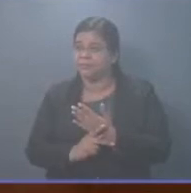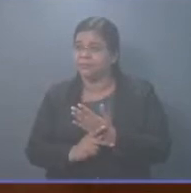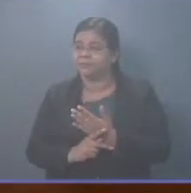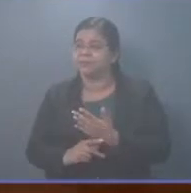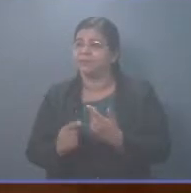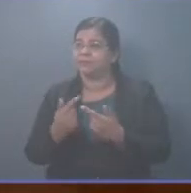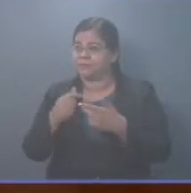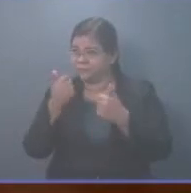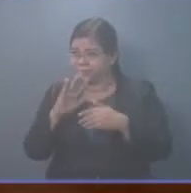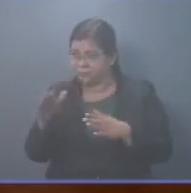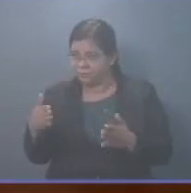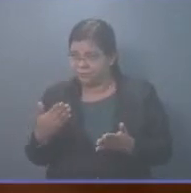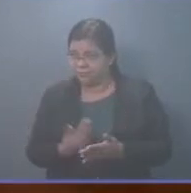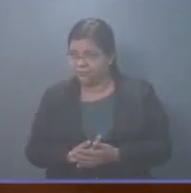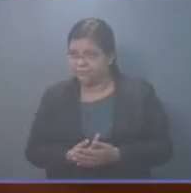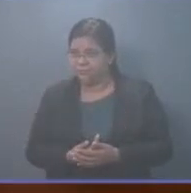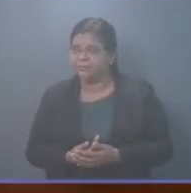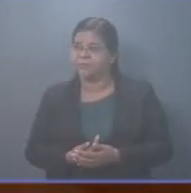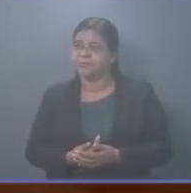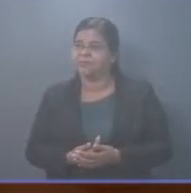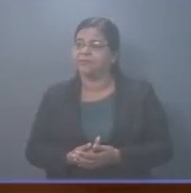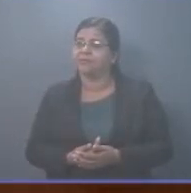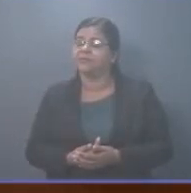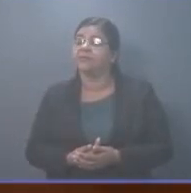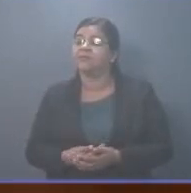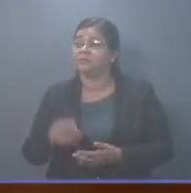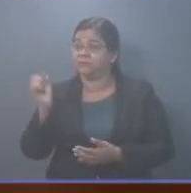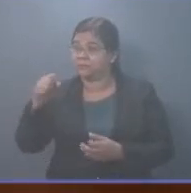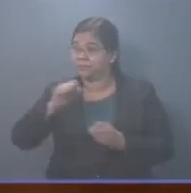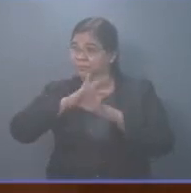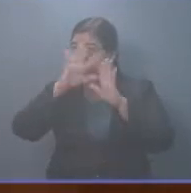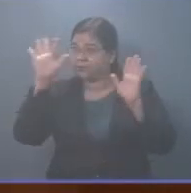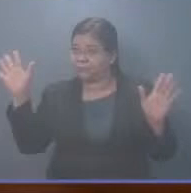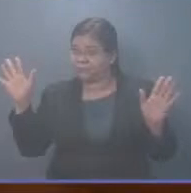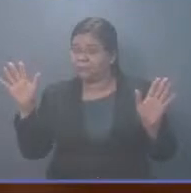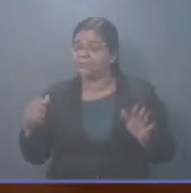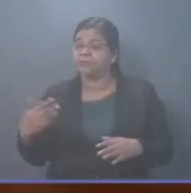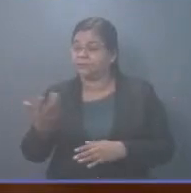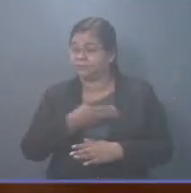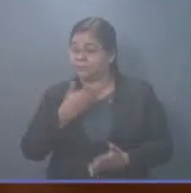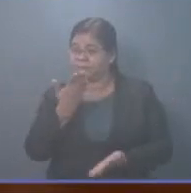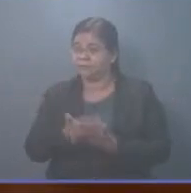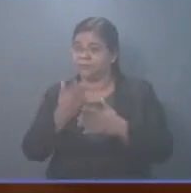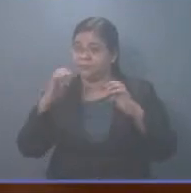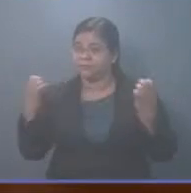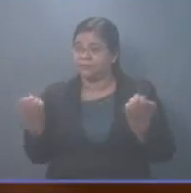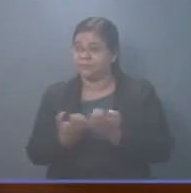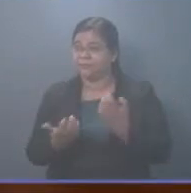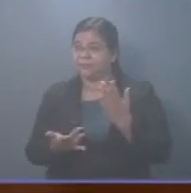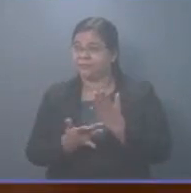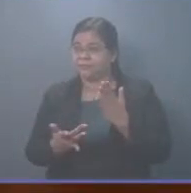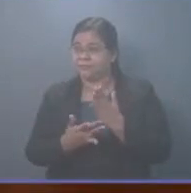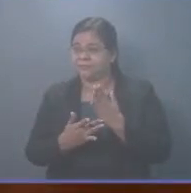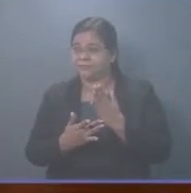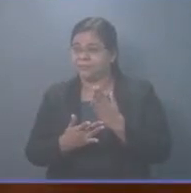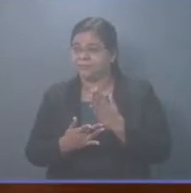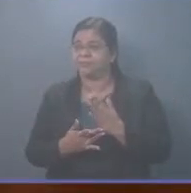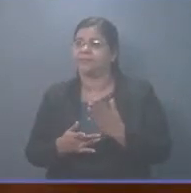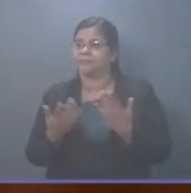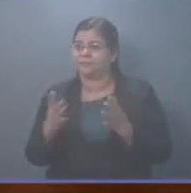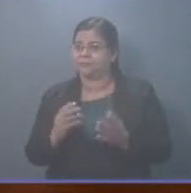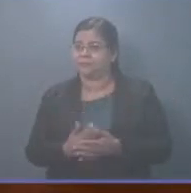De acuerdo con superarlo. Sí, en este caso creo que la propuesta del equipo técnico lo deja